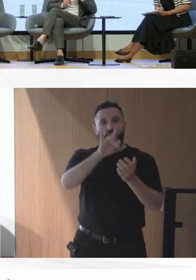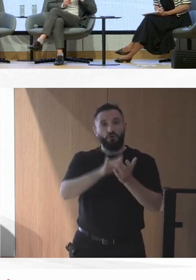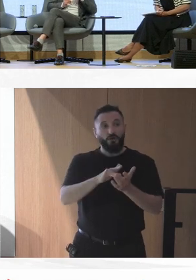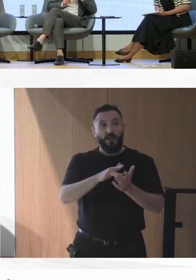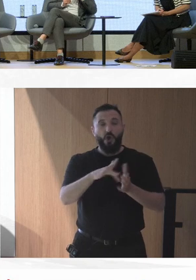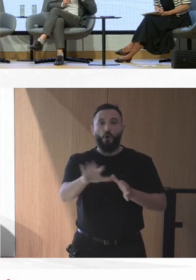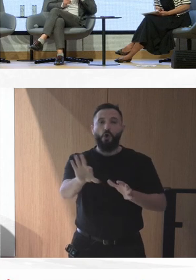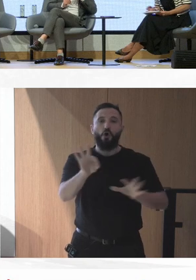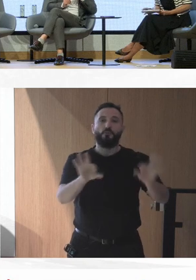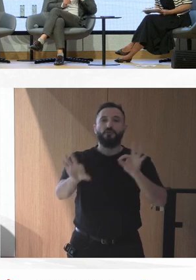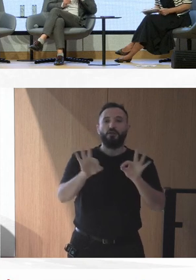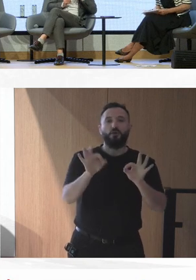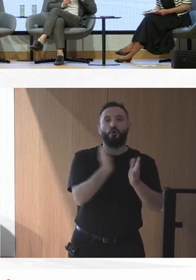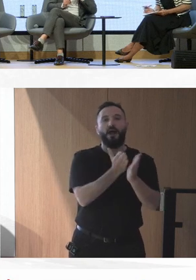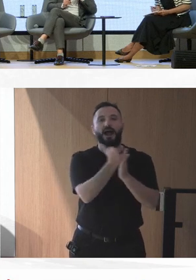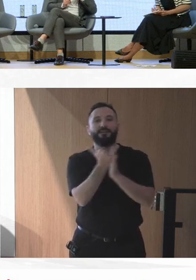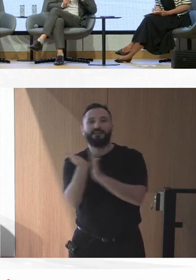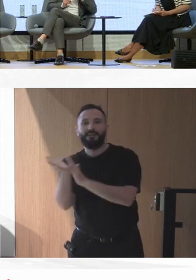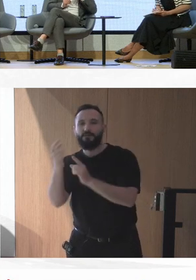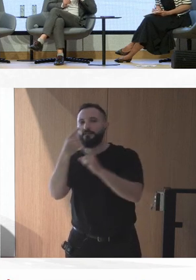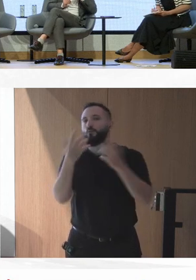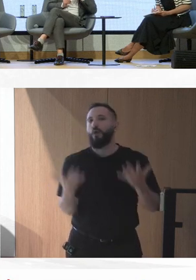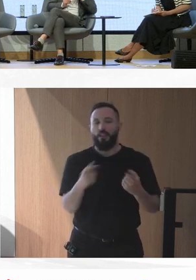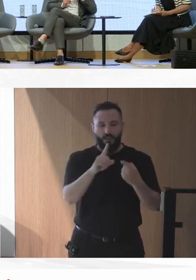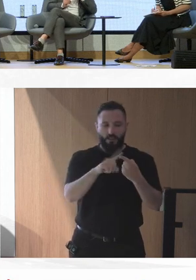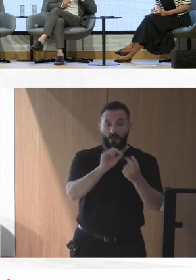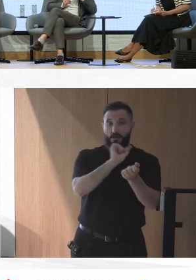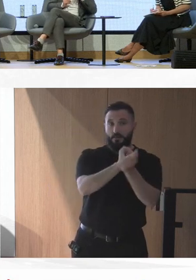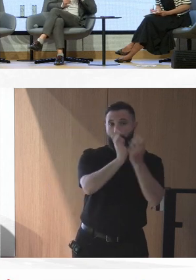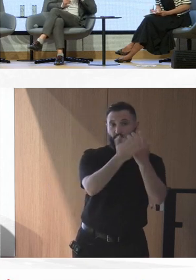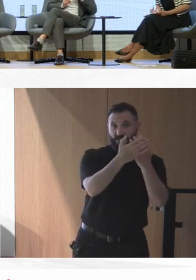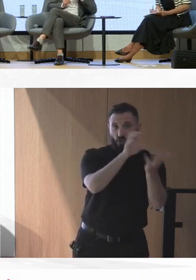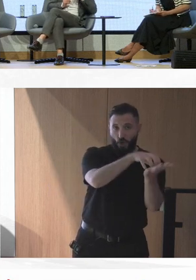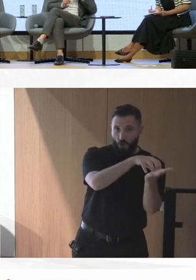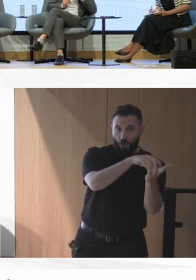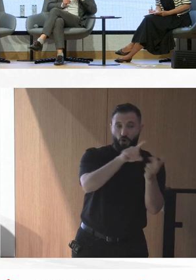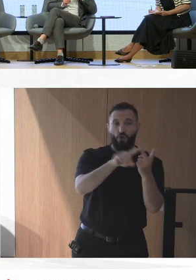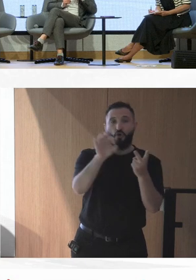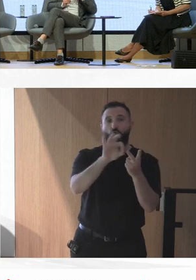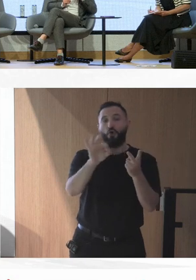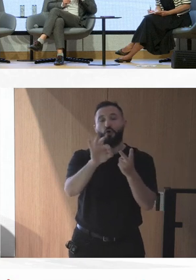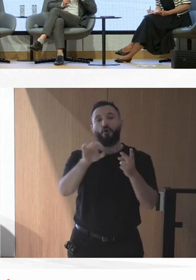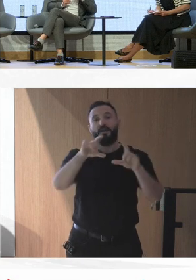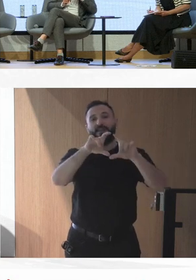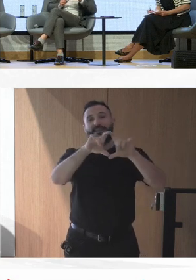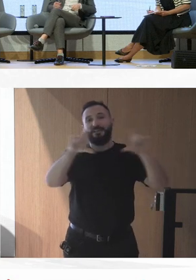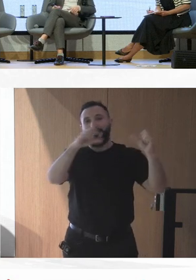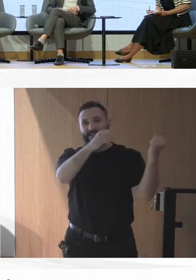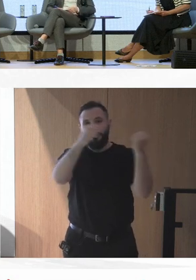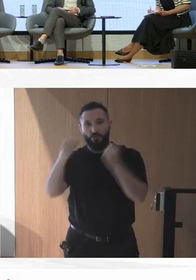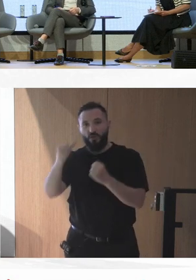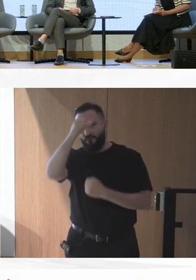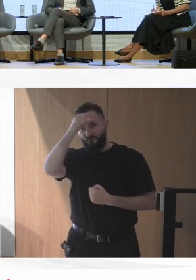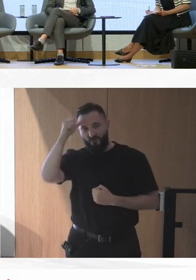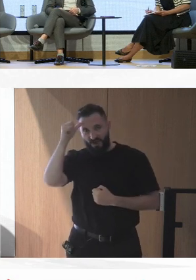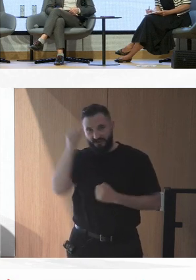opciones, las alternativas son o bien la prisión o bien una institución forense. Y si